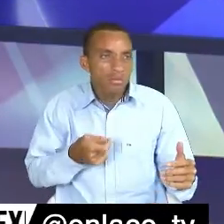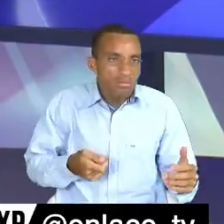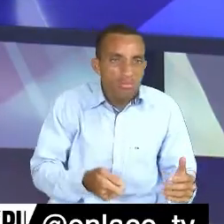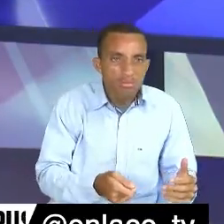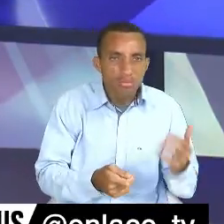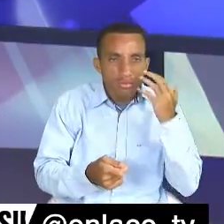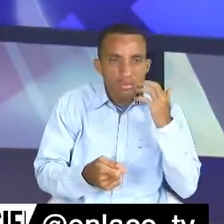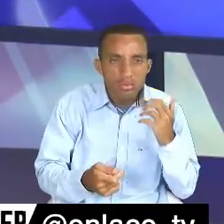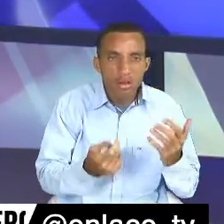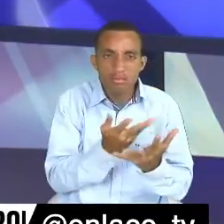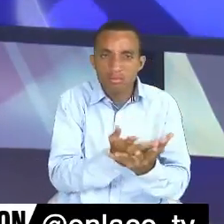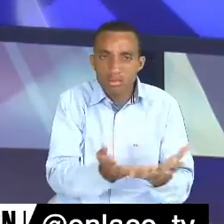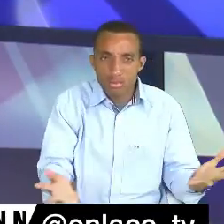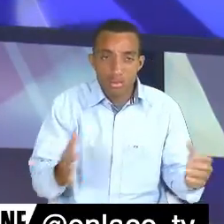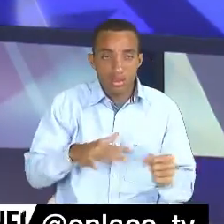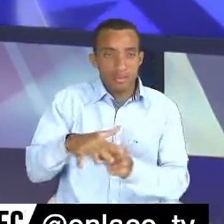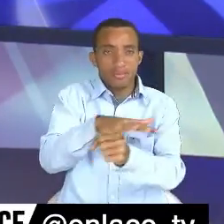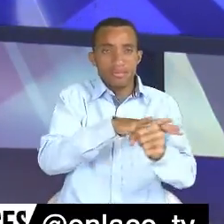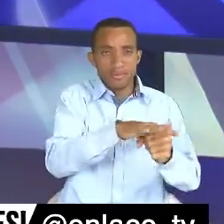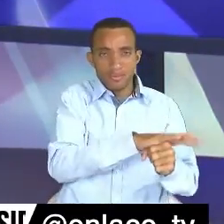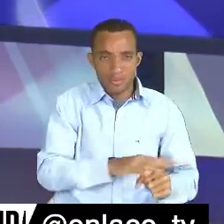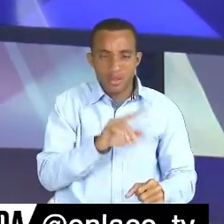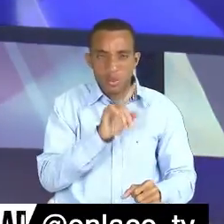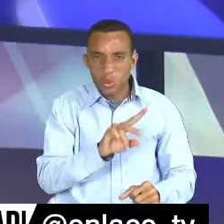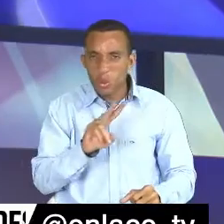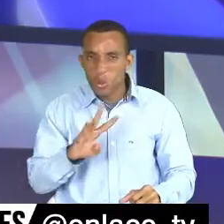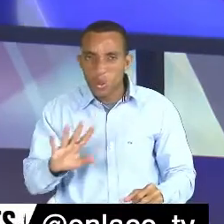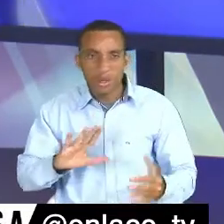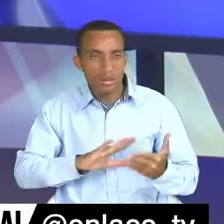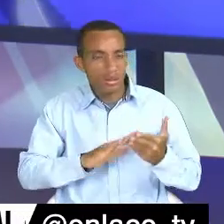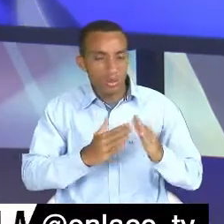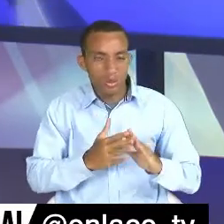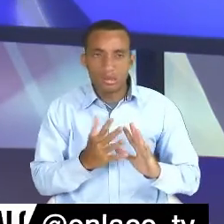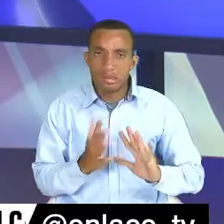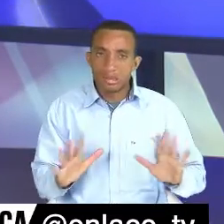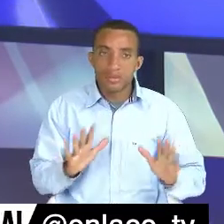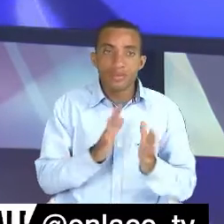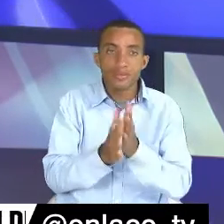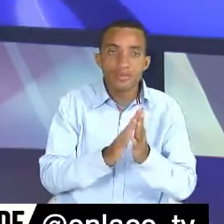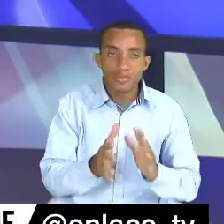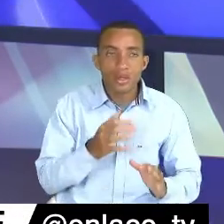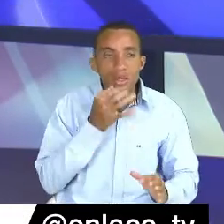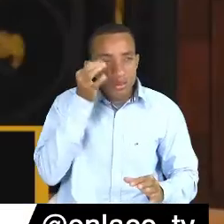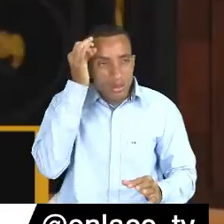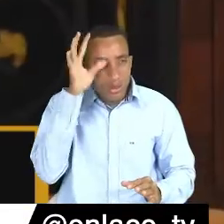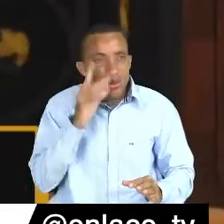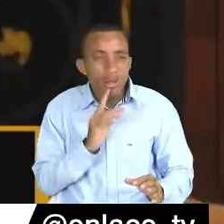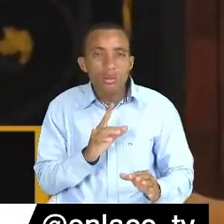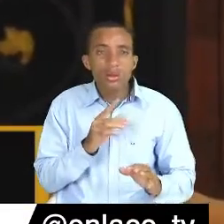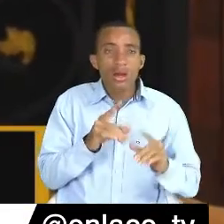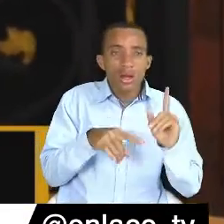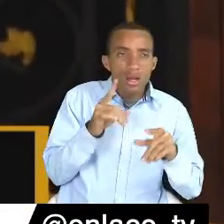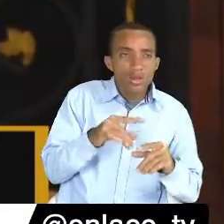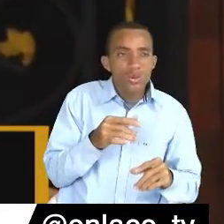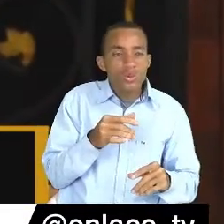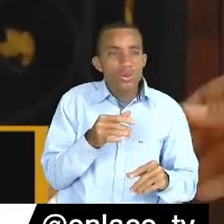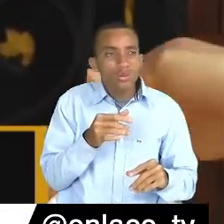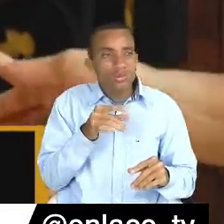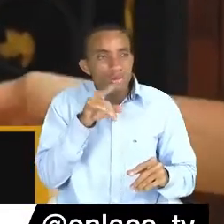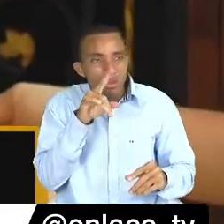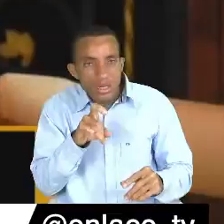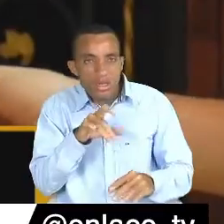varias comunas de la ciudad. Las autoridades tienen previsto incluso proponer el toque de queda. Nuestros hoteles de la ciudad de